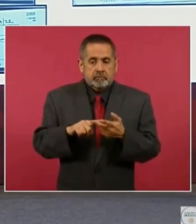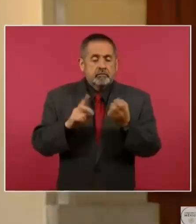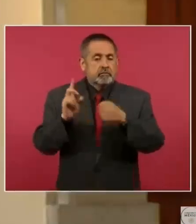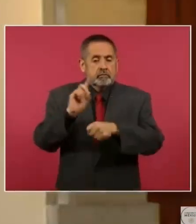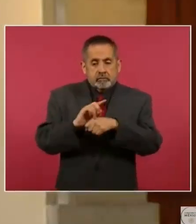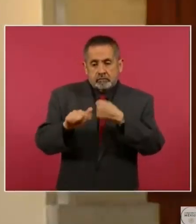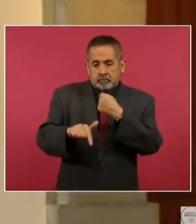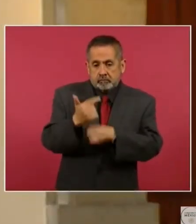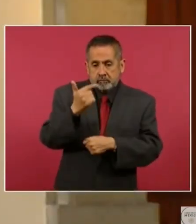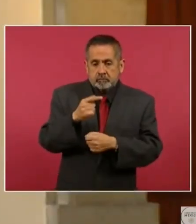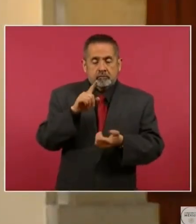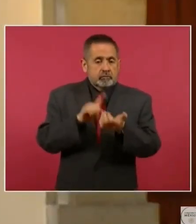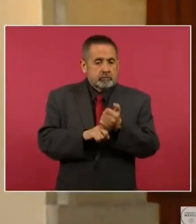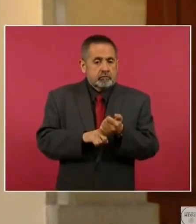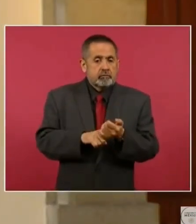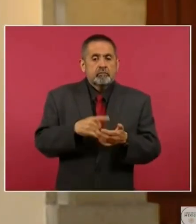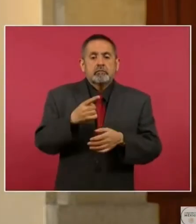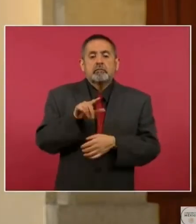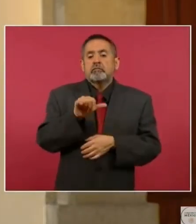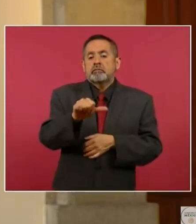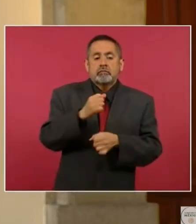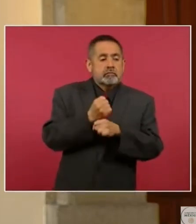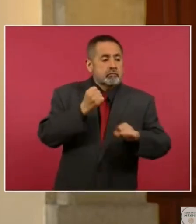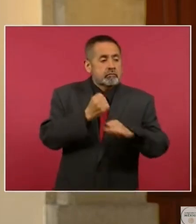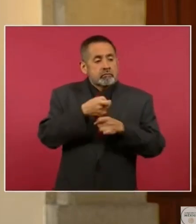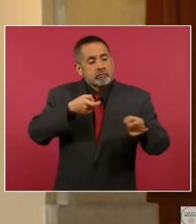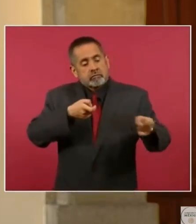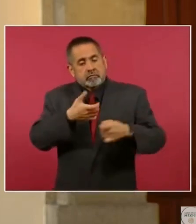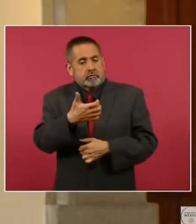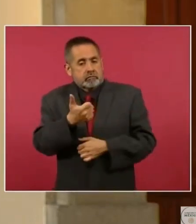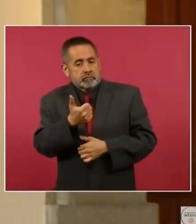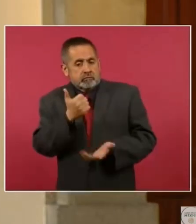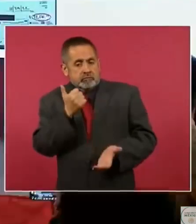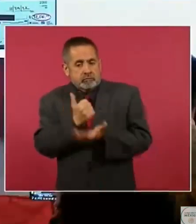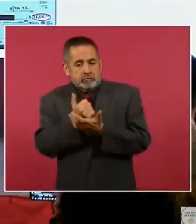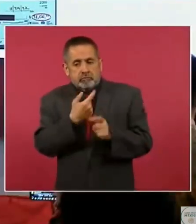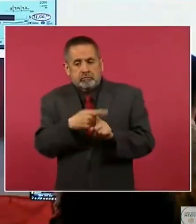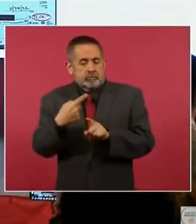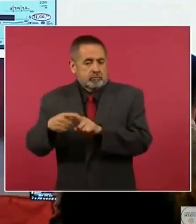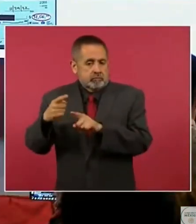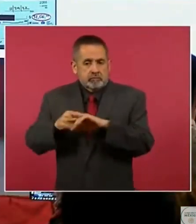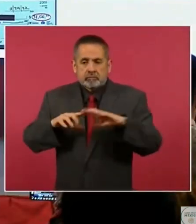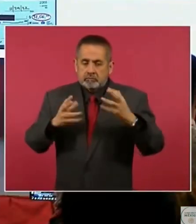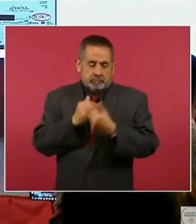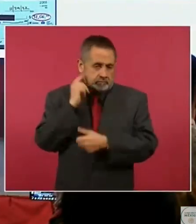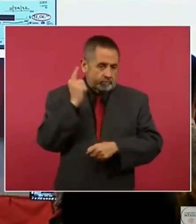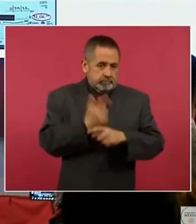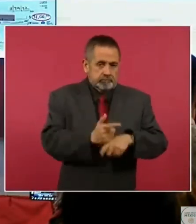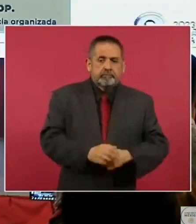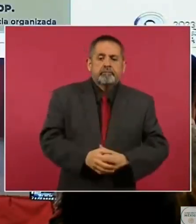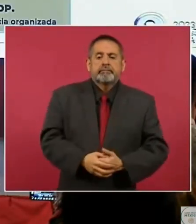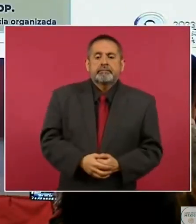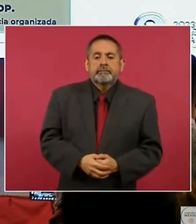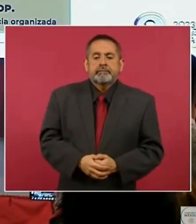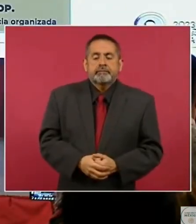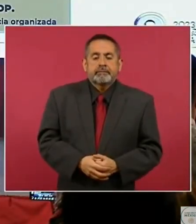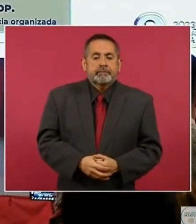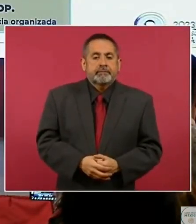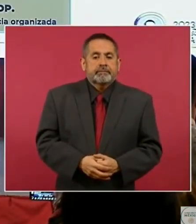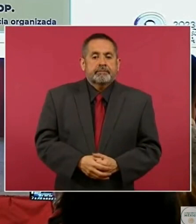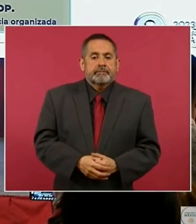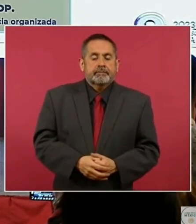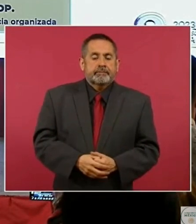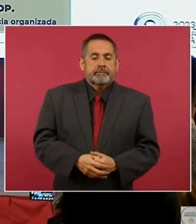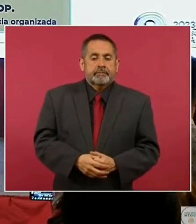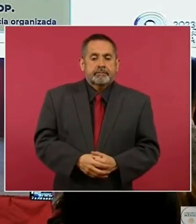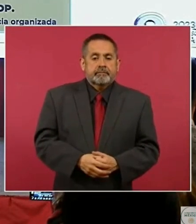12, 16 armas cortas, cartuchos y accesorios. Adelante, por favor.